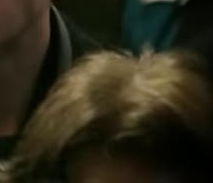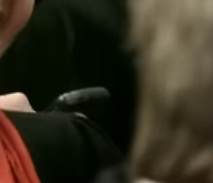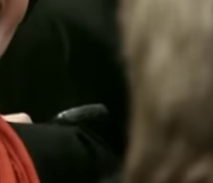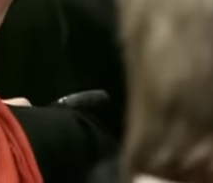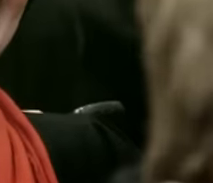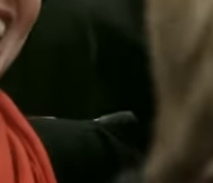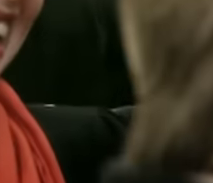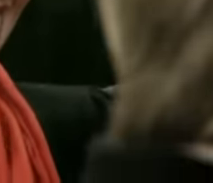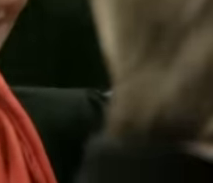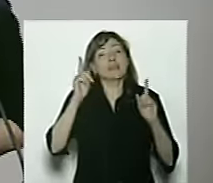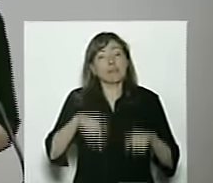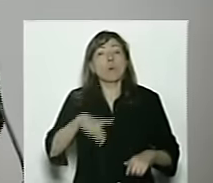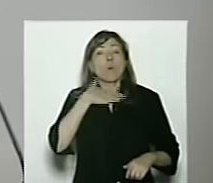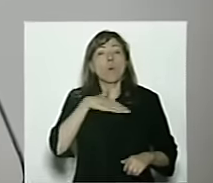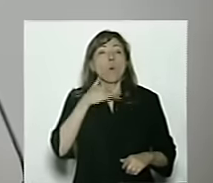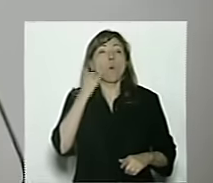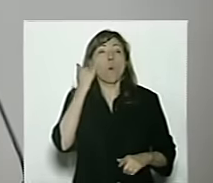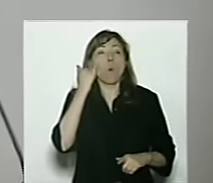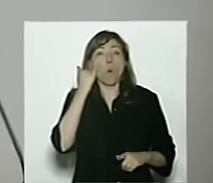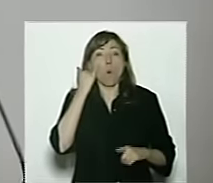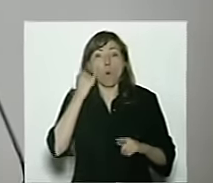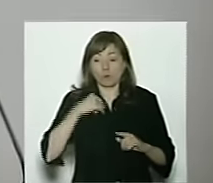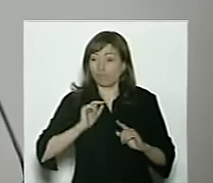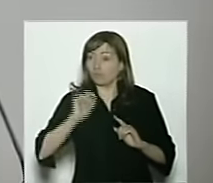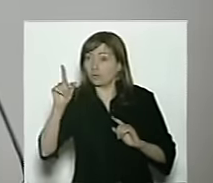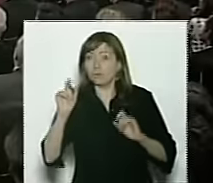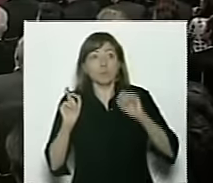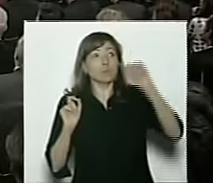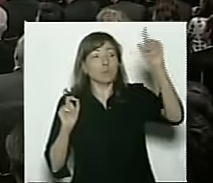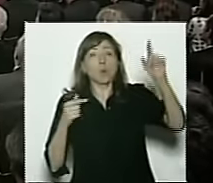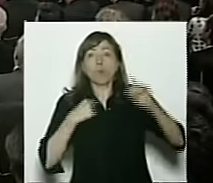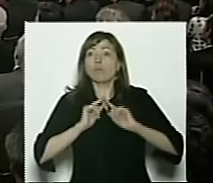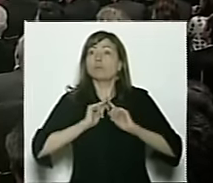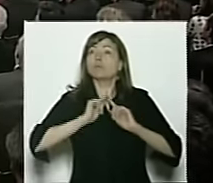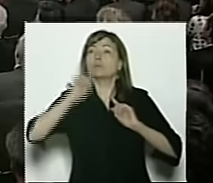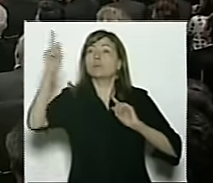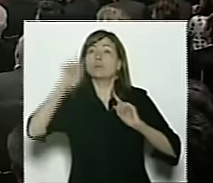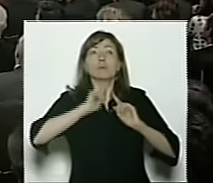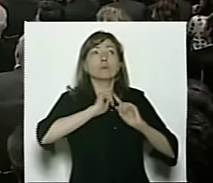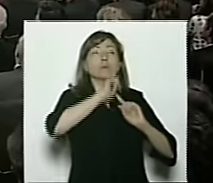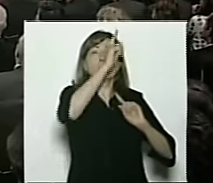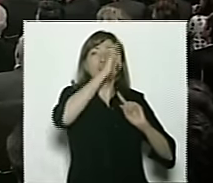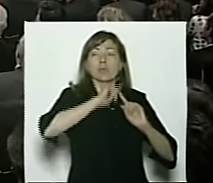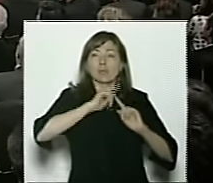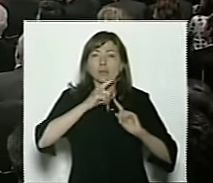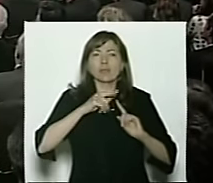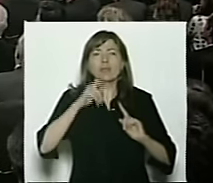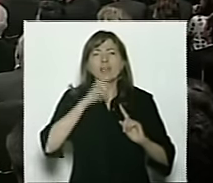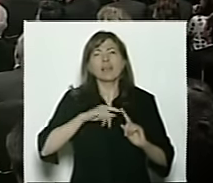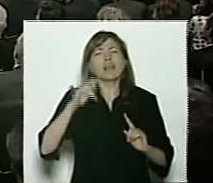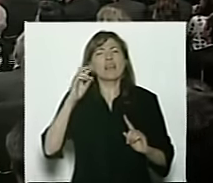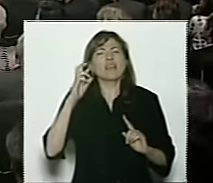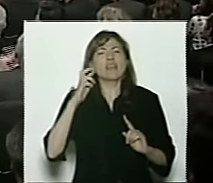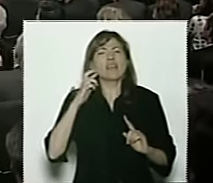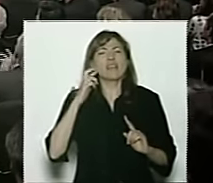Transcription Estamos llegando a la torre número 19 sobre la 120 que